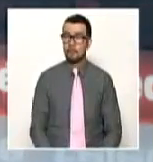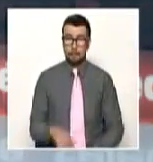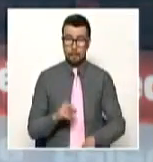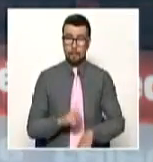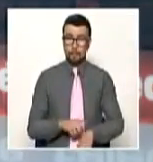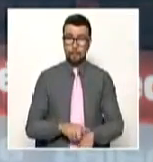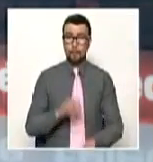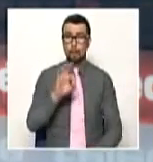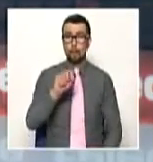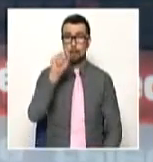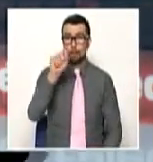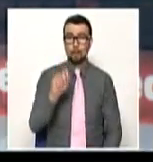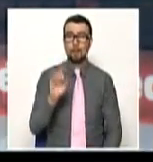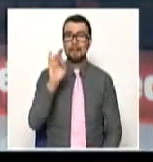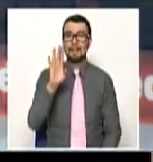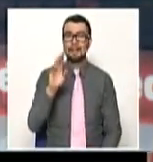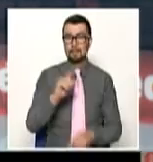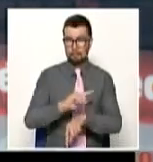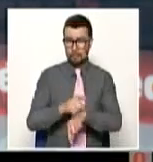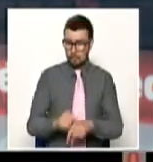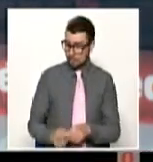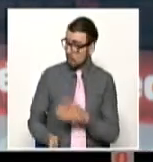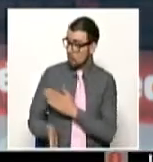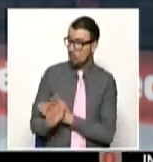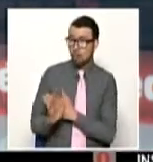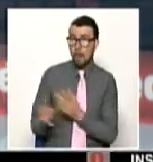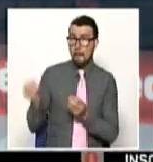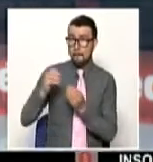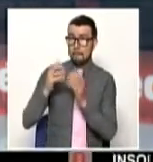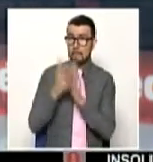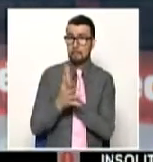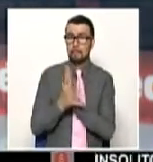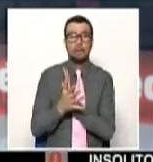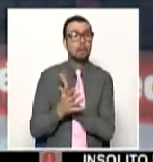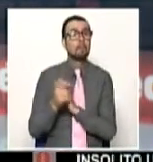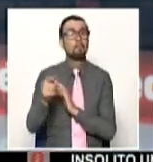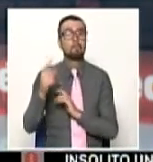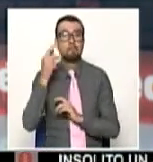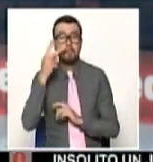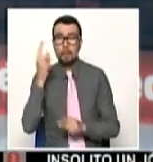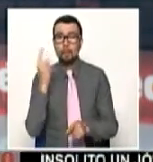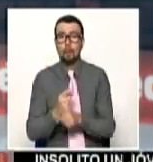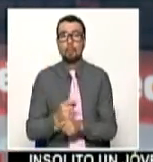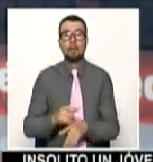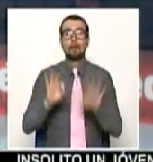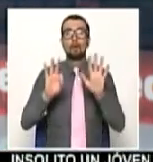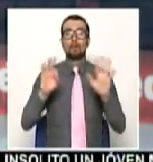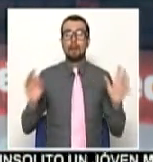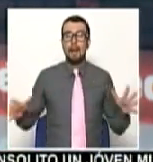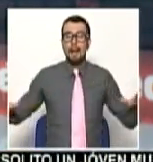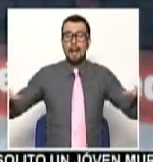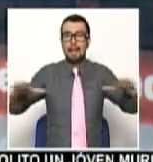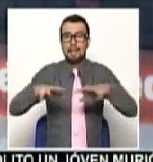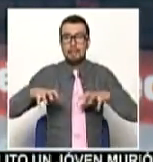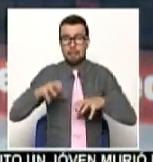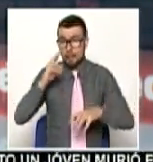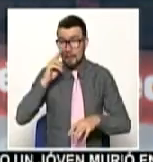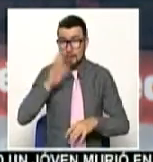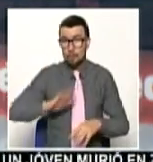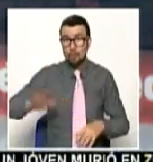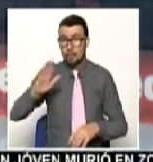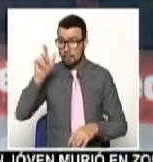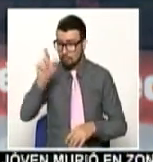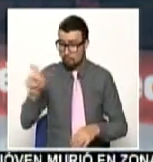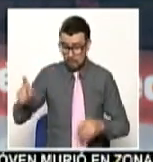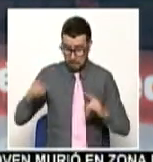De la noche, 15 minutos, continuamos con más información. Se cumple en Pereira la octava Asamblea Nacional de Personeros de